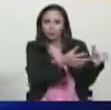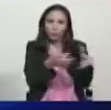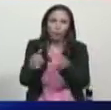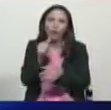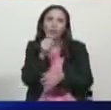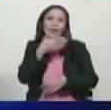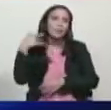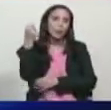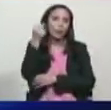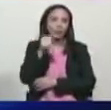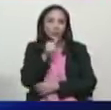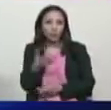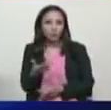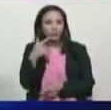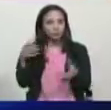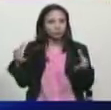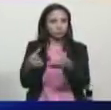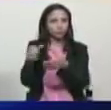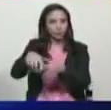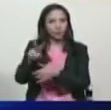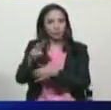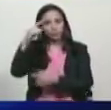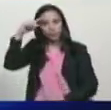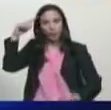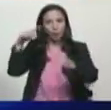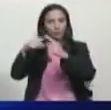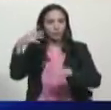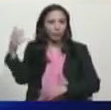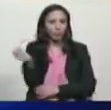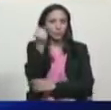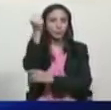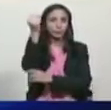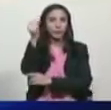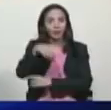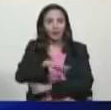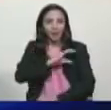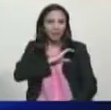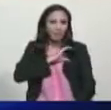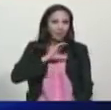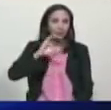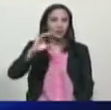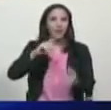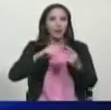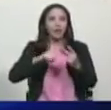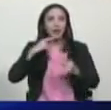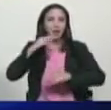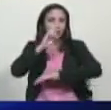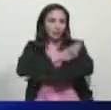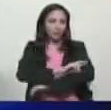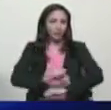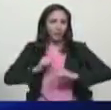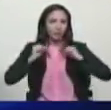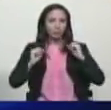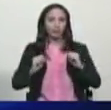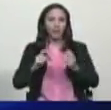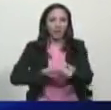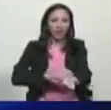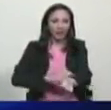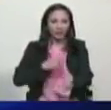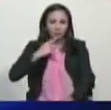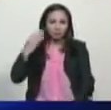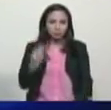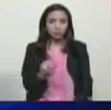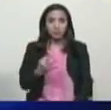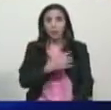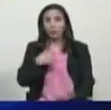va a poder más? Yo sé quién va a poder más. Va a poder la dignidad, la rebeldía, el carácter humano y